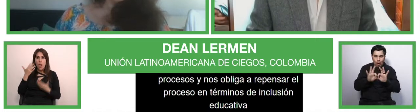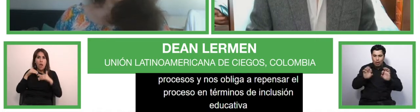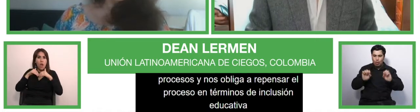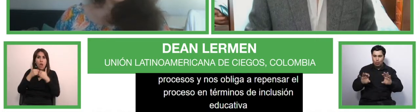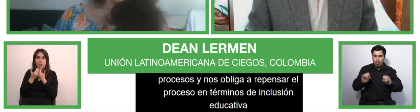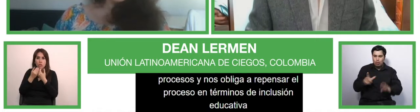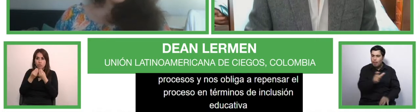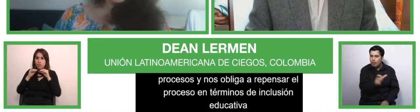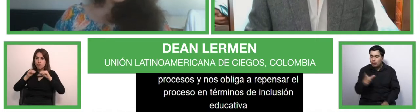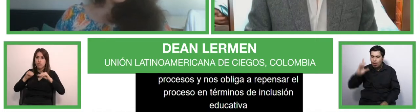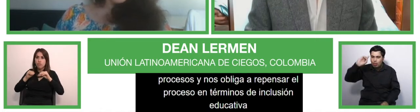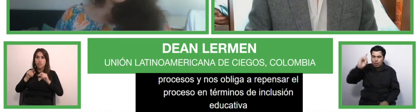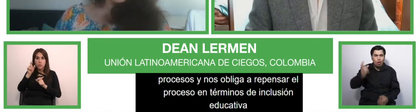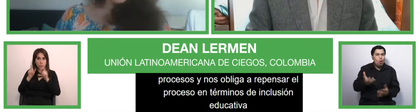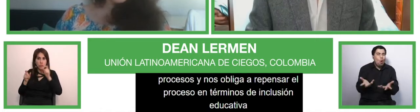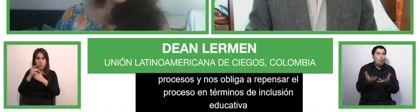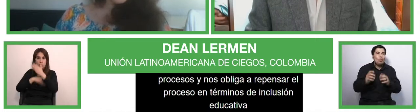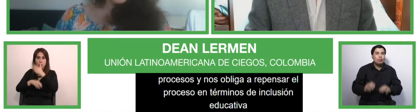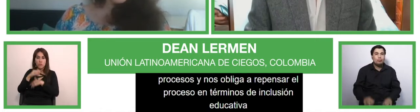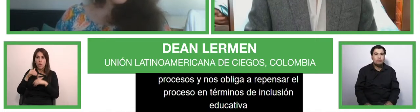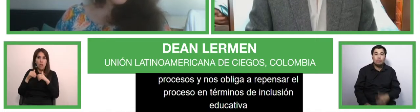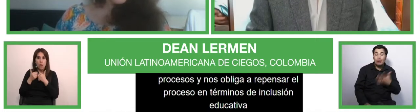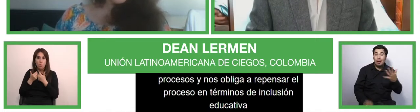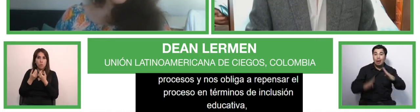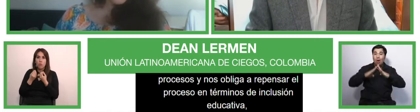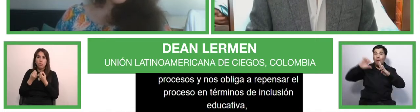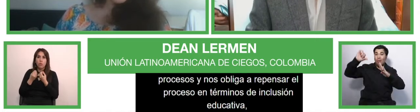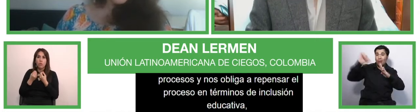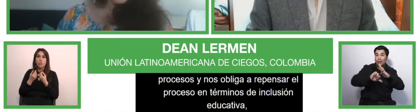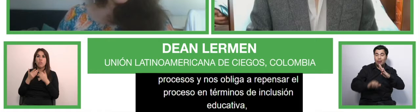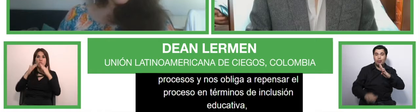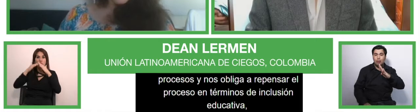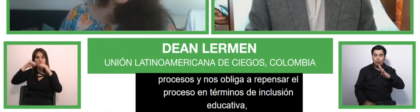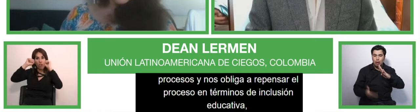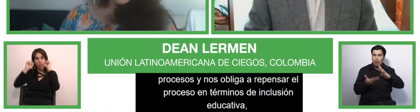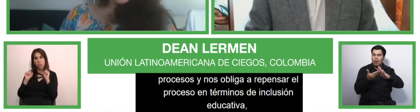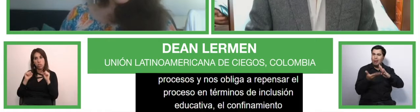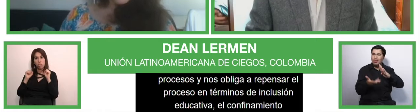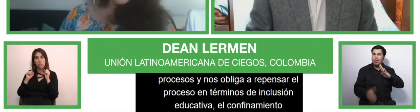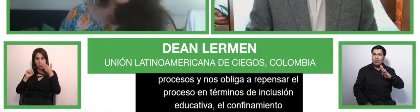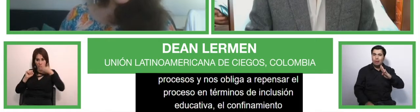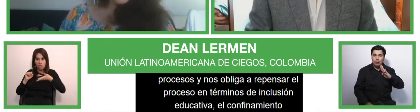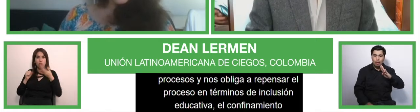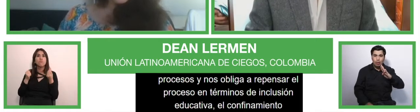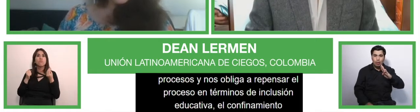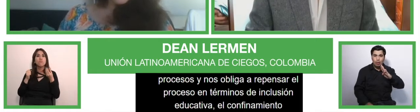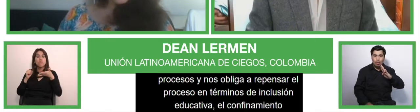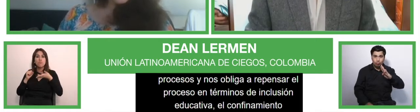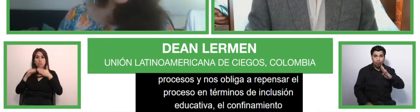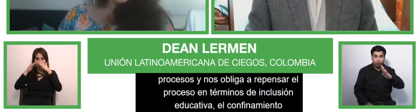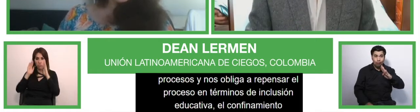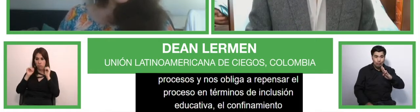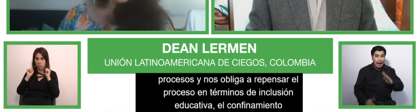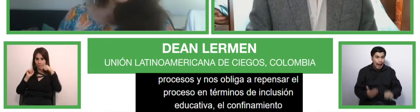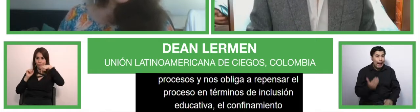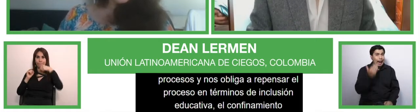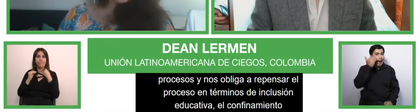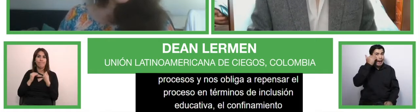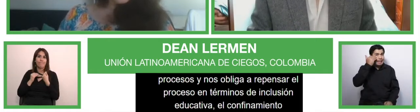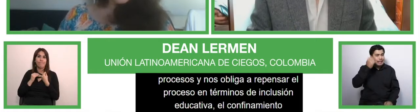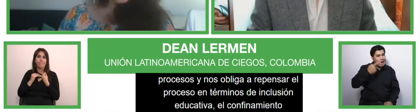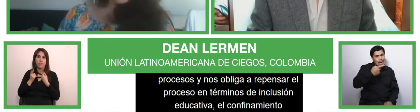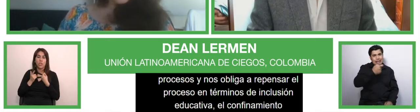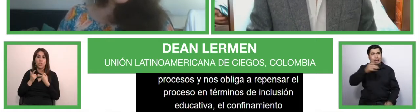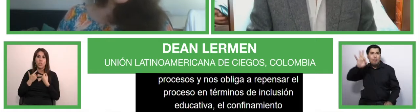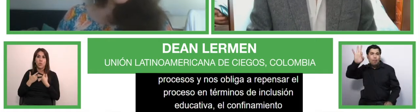discapacidad. El confinamiento saca casi al 100% de los estudiantes de